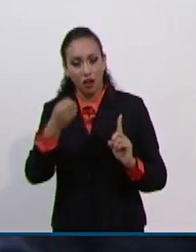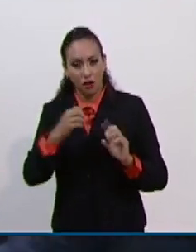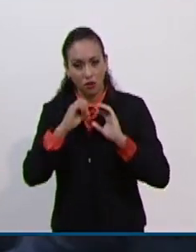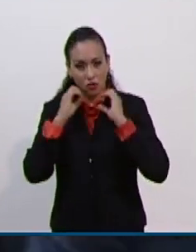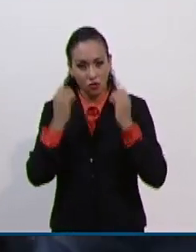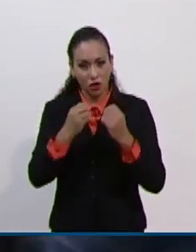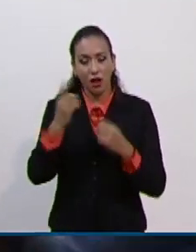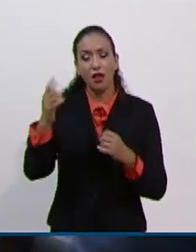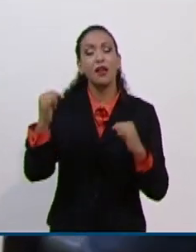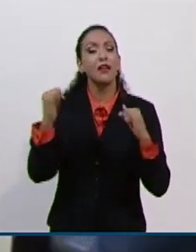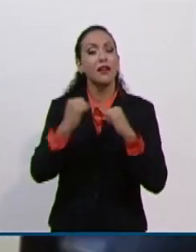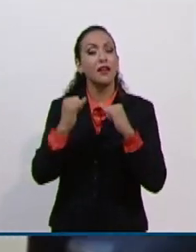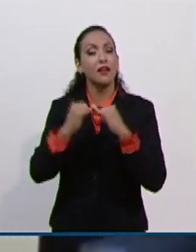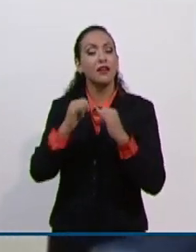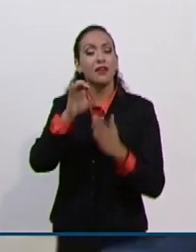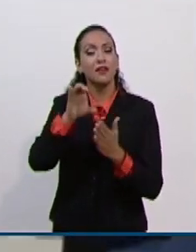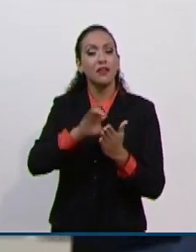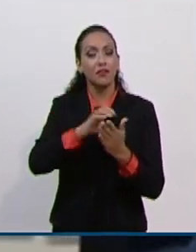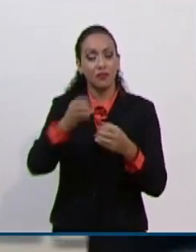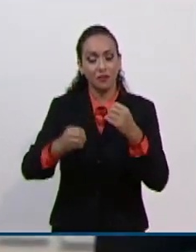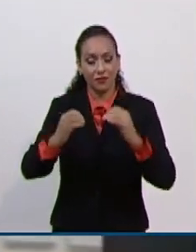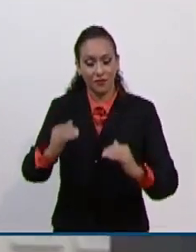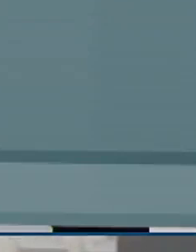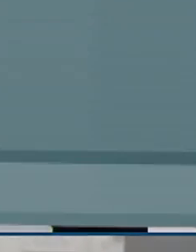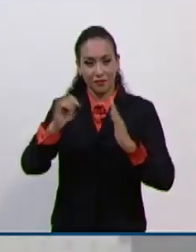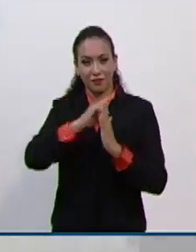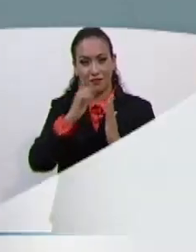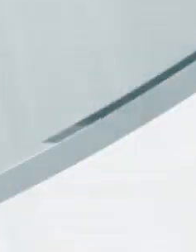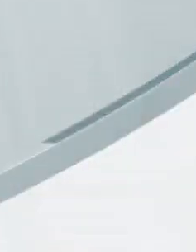Estudios Constitucionales de la Suprema Corte.